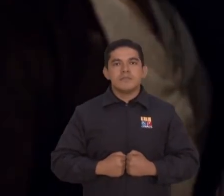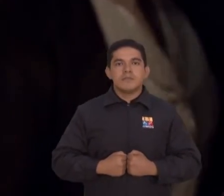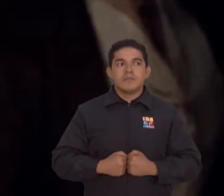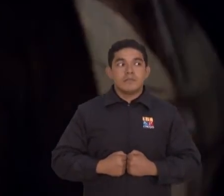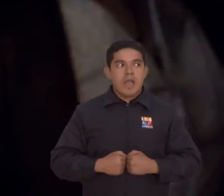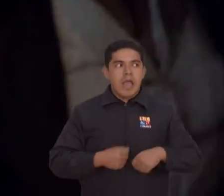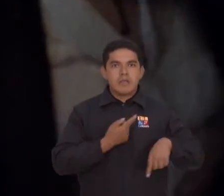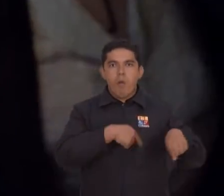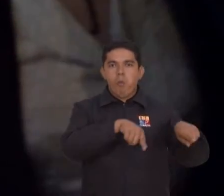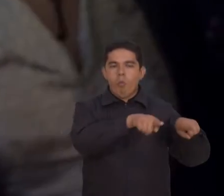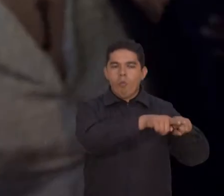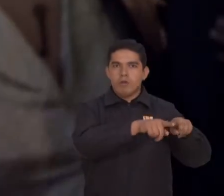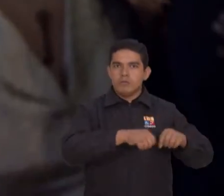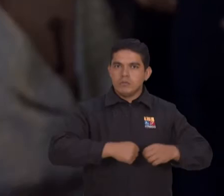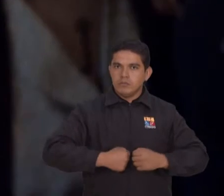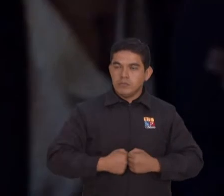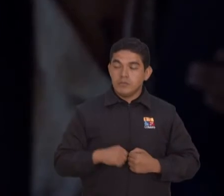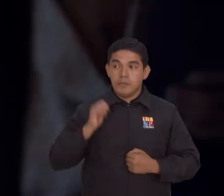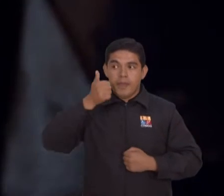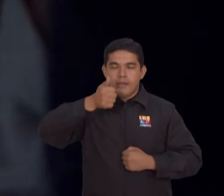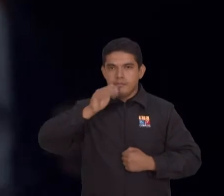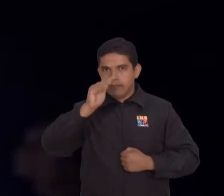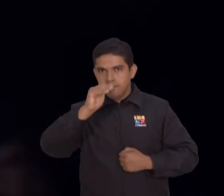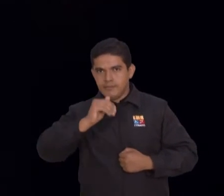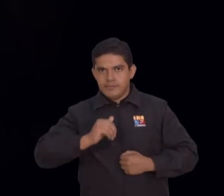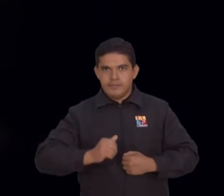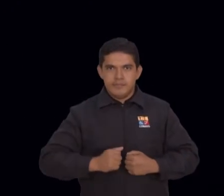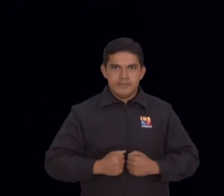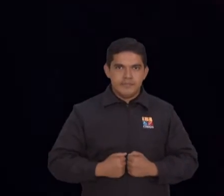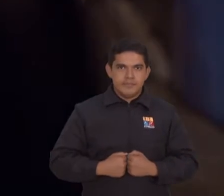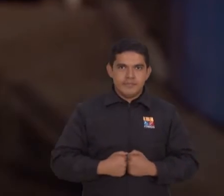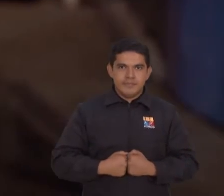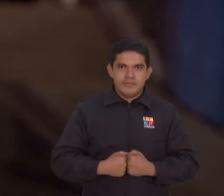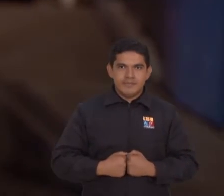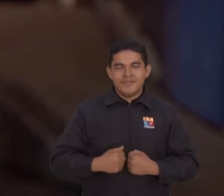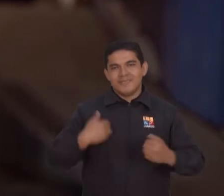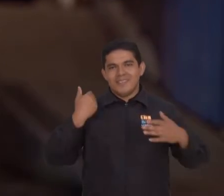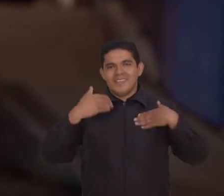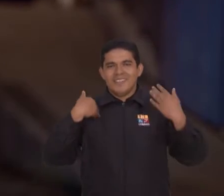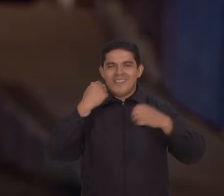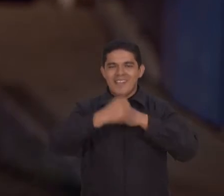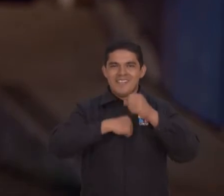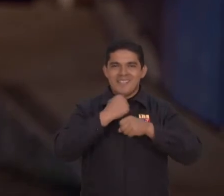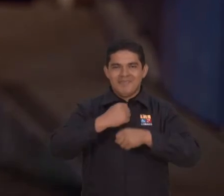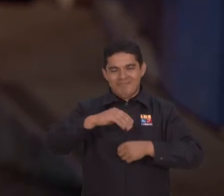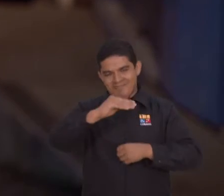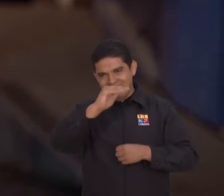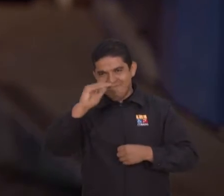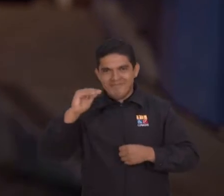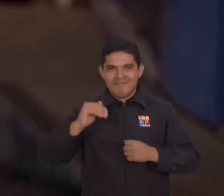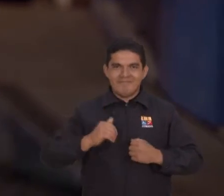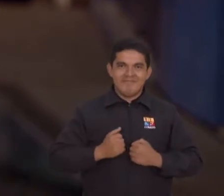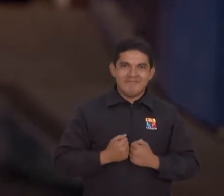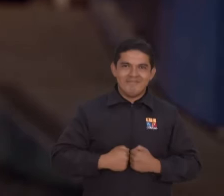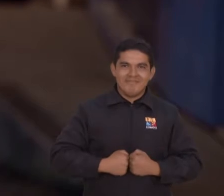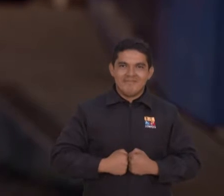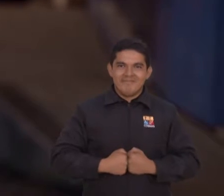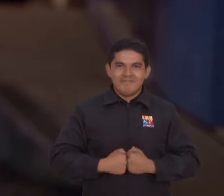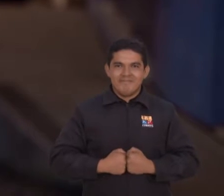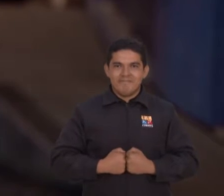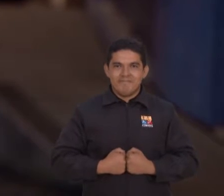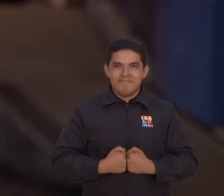Es la amante. Hasta mañana. Hasta mañana. Feliz año, cariño. Feliz año, cariño.